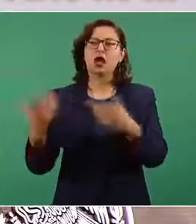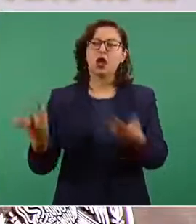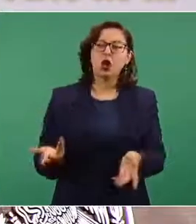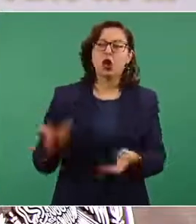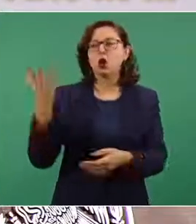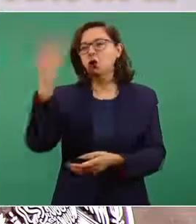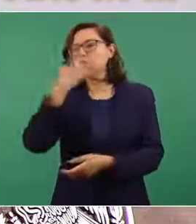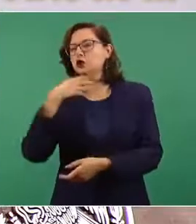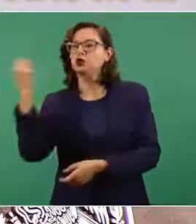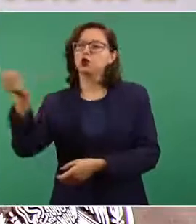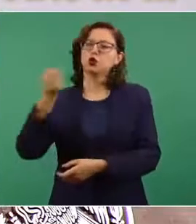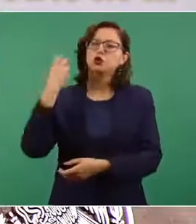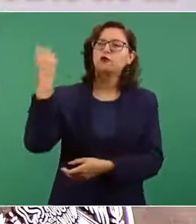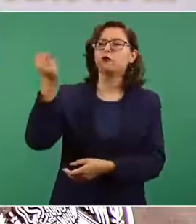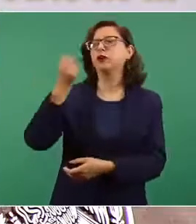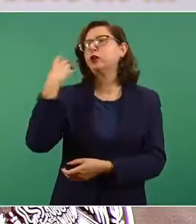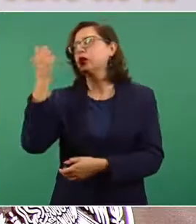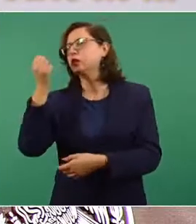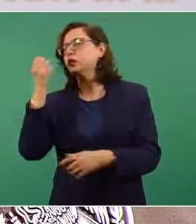sino hacer justicia